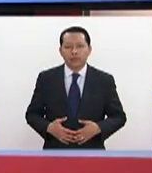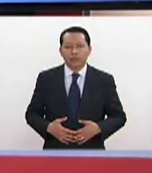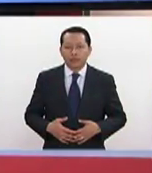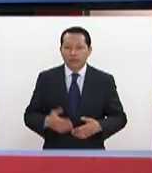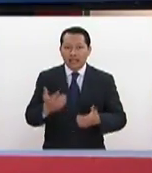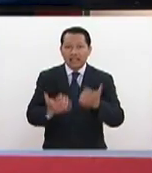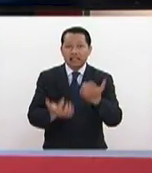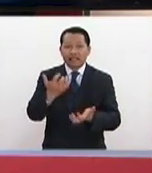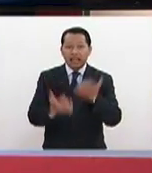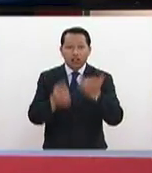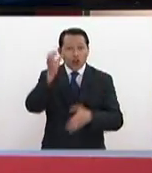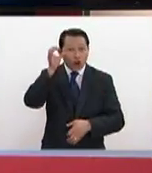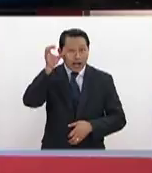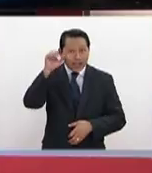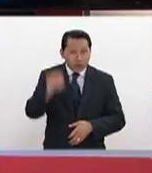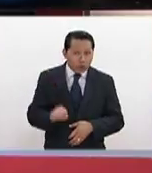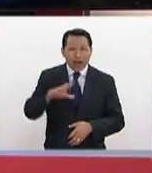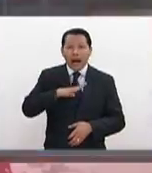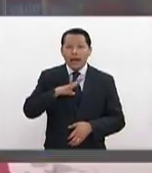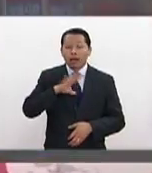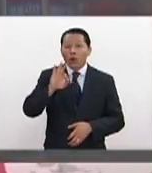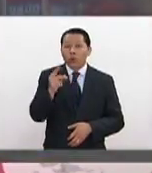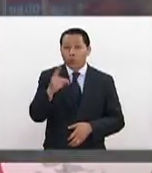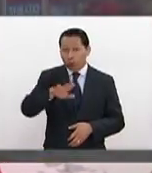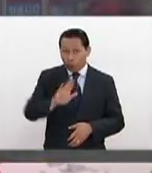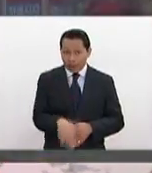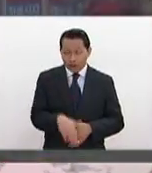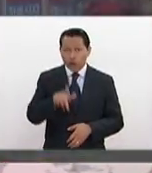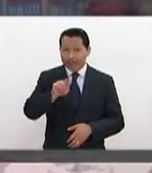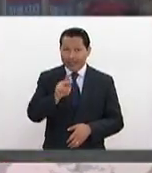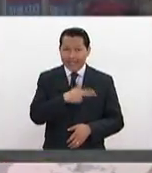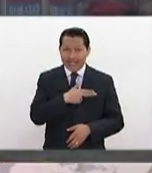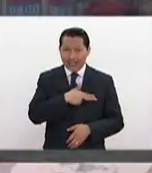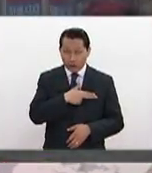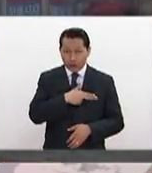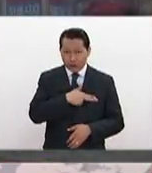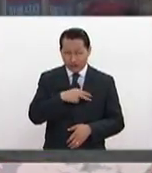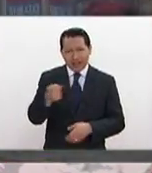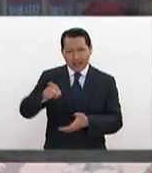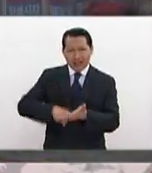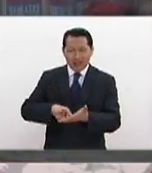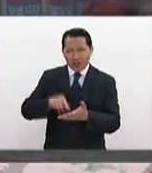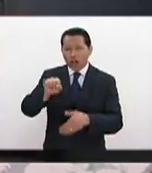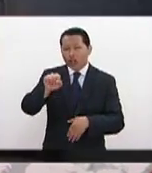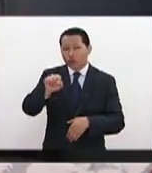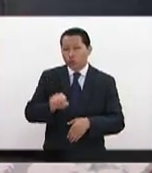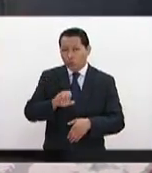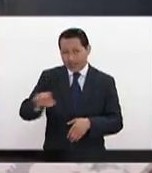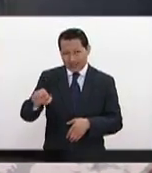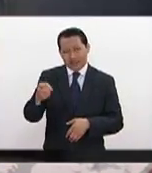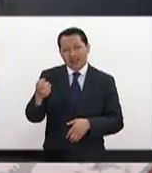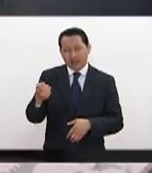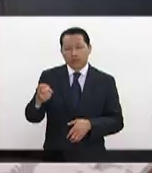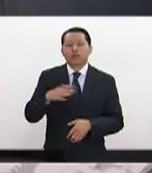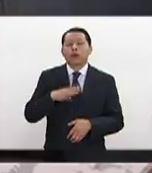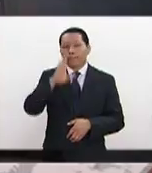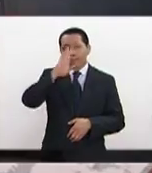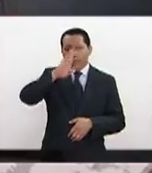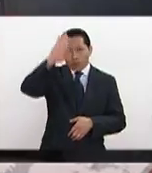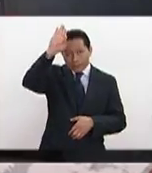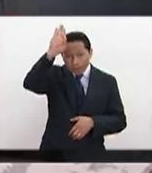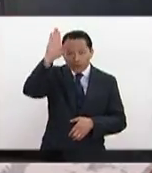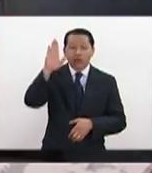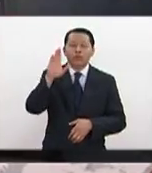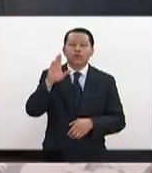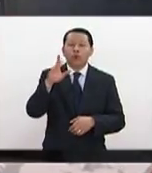Un incendio en Corea del Sur dejó al menos 41 muertos, 70 heridos en la ciudad de Miryang, en el sureste de ese país. Los bomberos